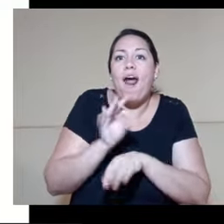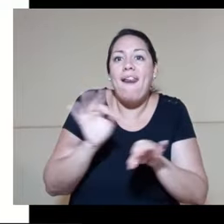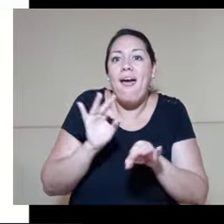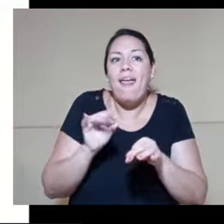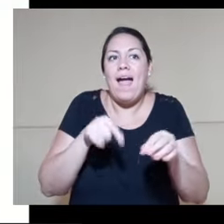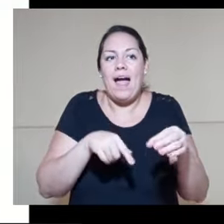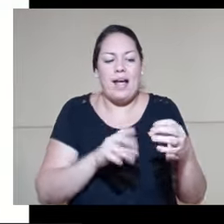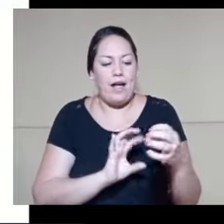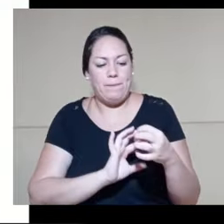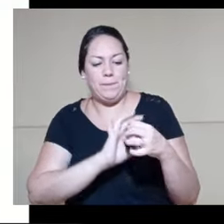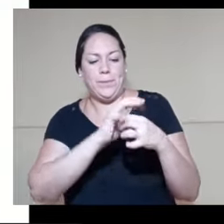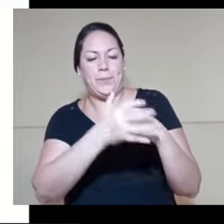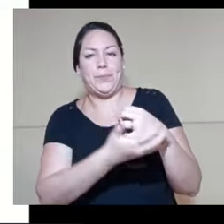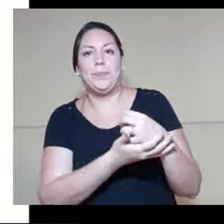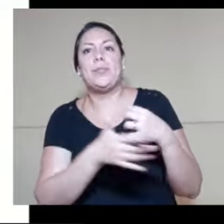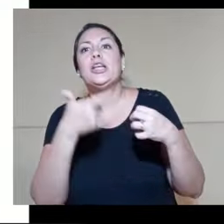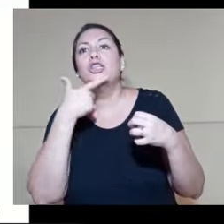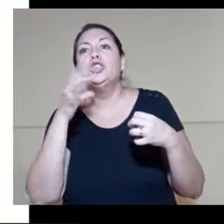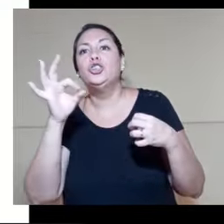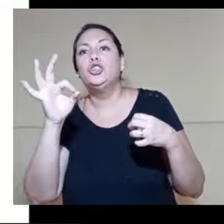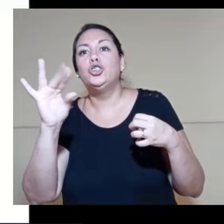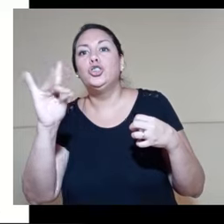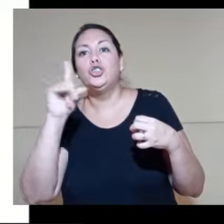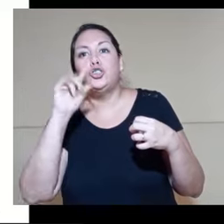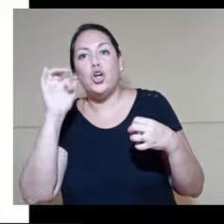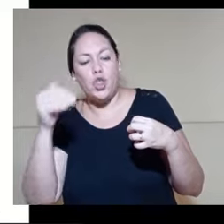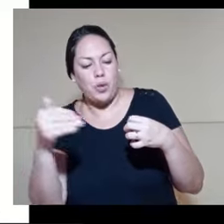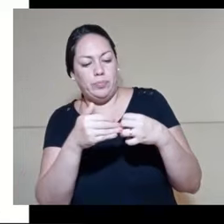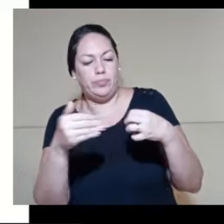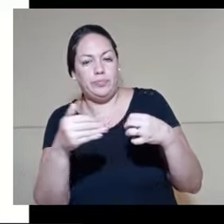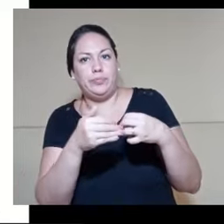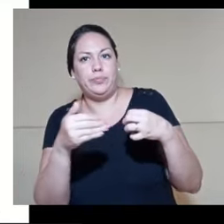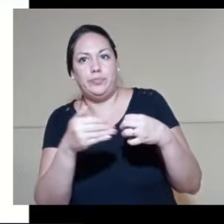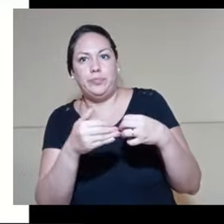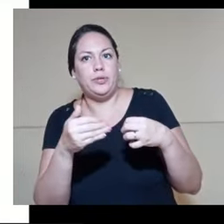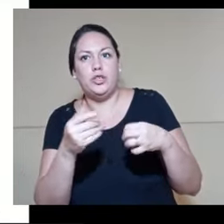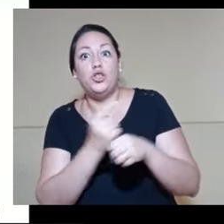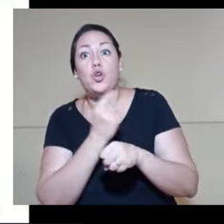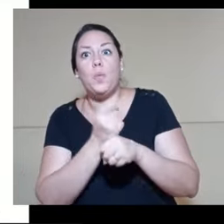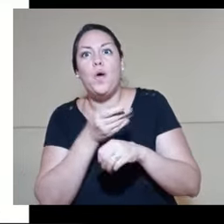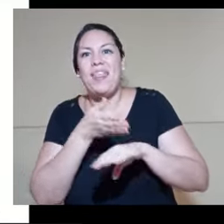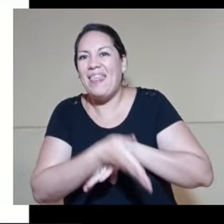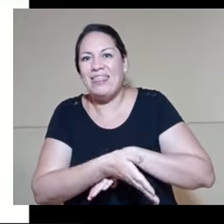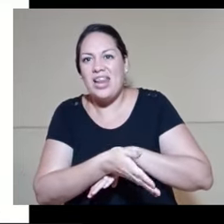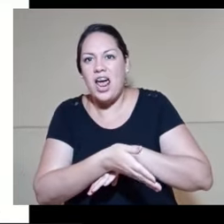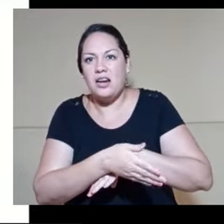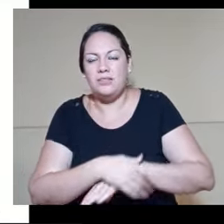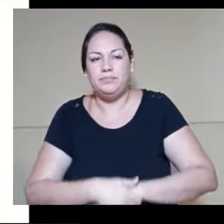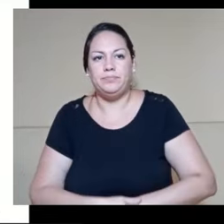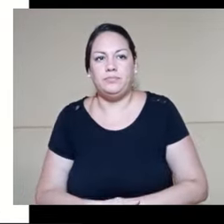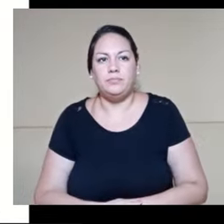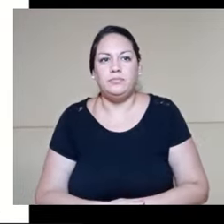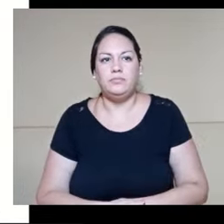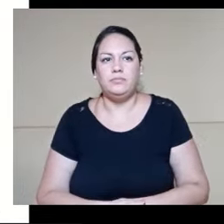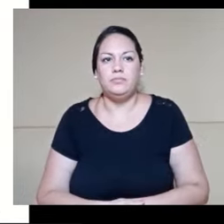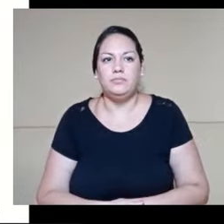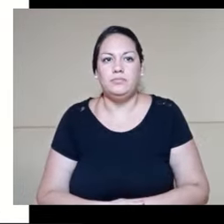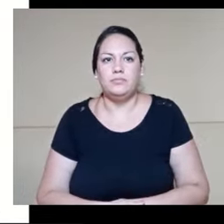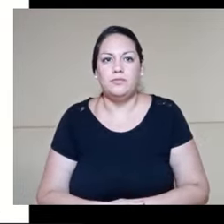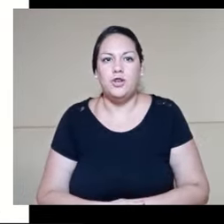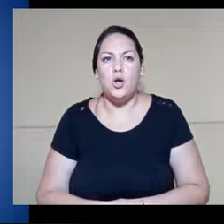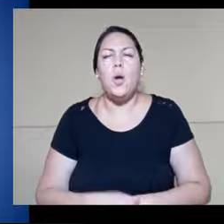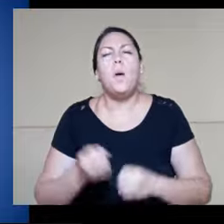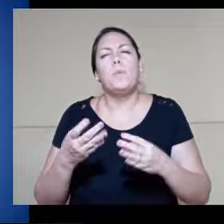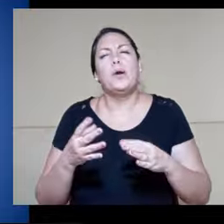tiene una permeabilidad al sodio que es muy grande, entonces el sodio no puede entrar. Pero ¿qué pasa?